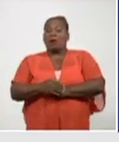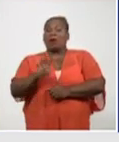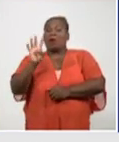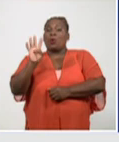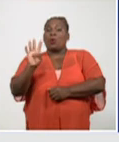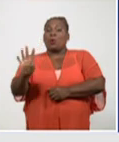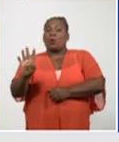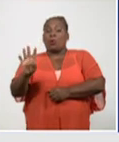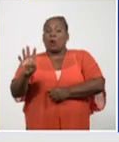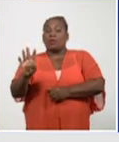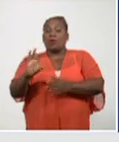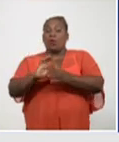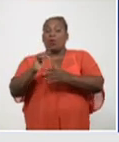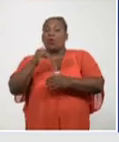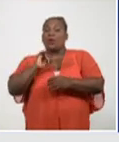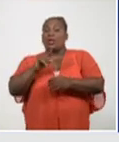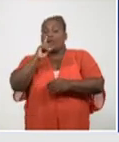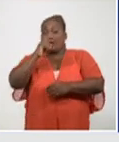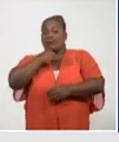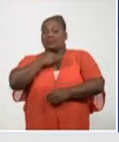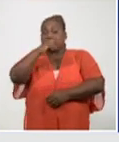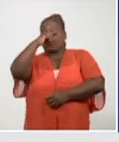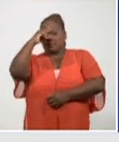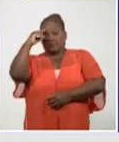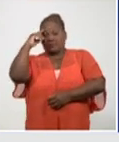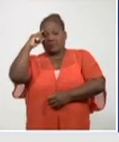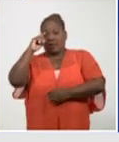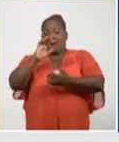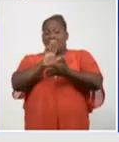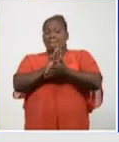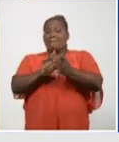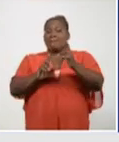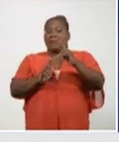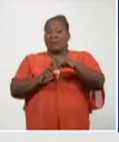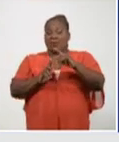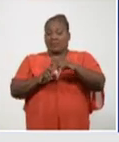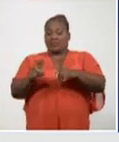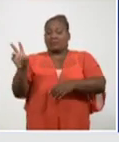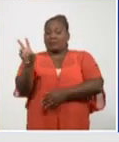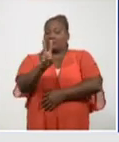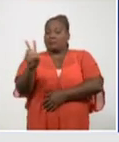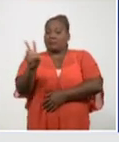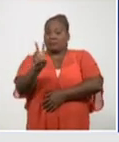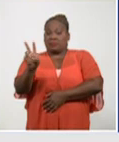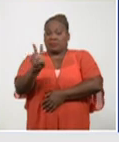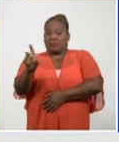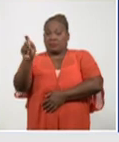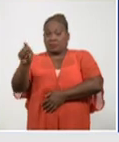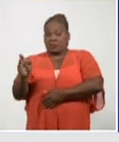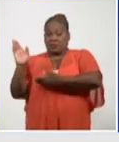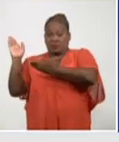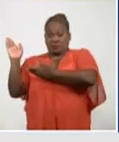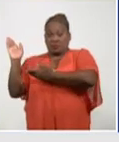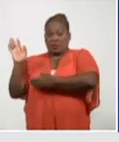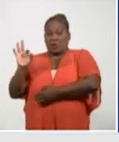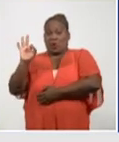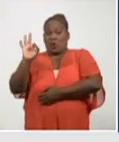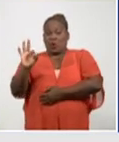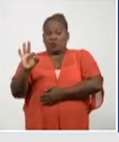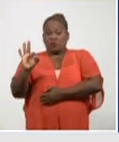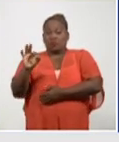de Güines. En la provincia de Matanzas se confirman 22 personas, 8 del municipio de